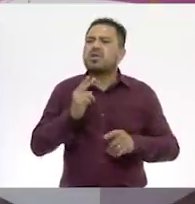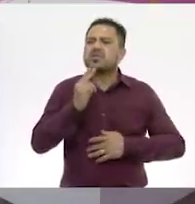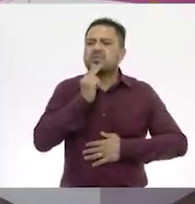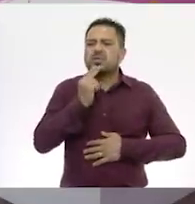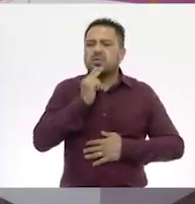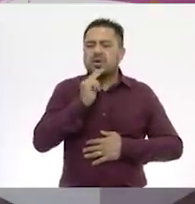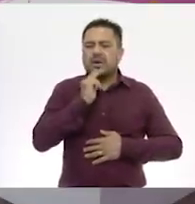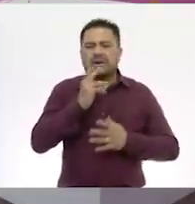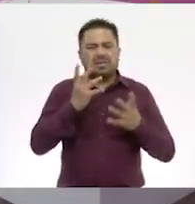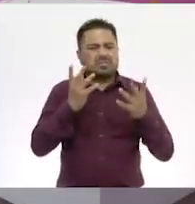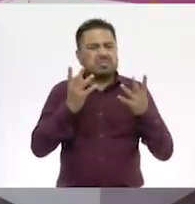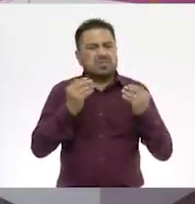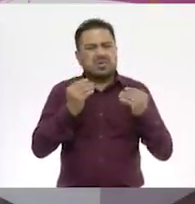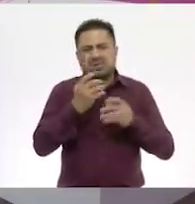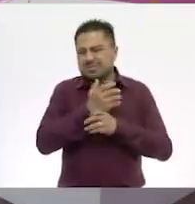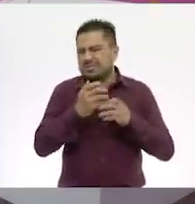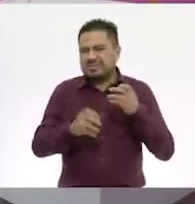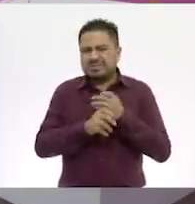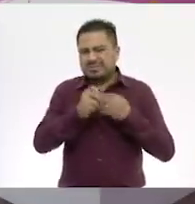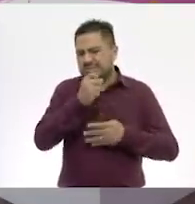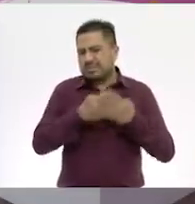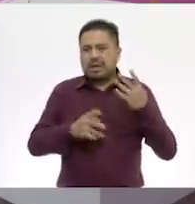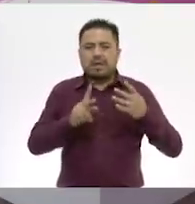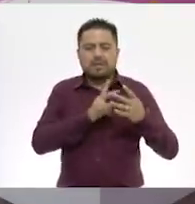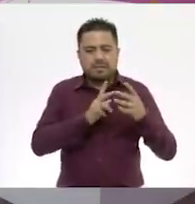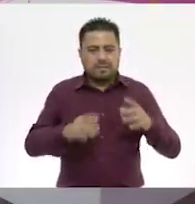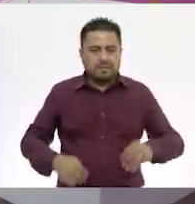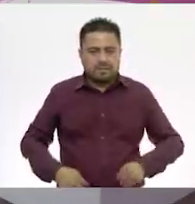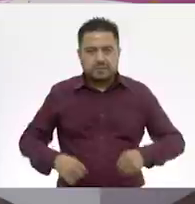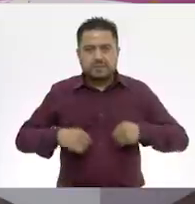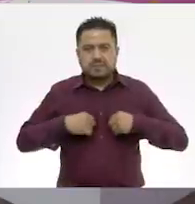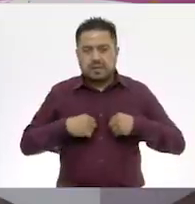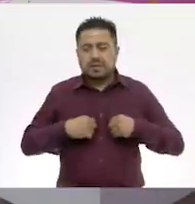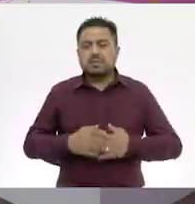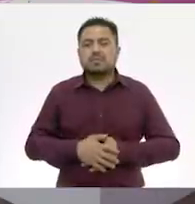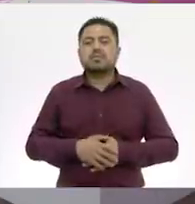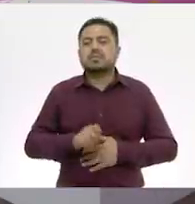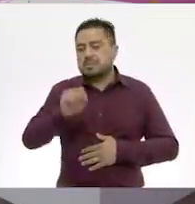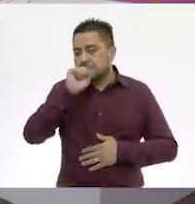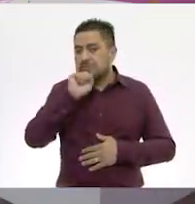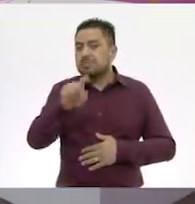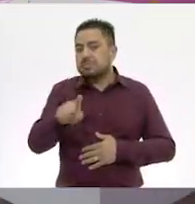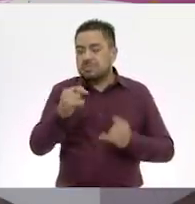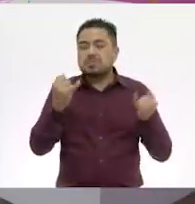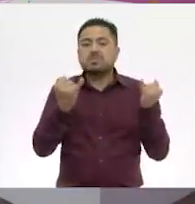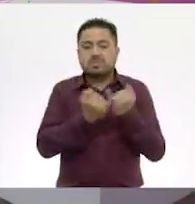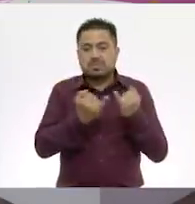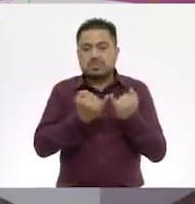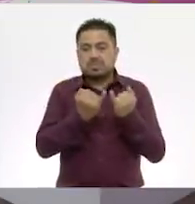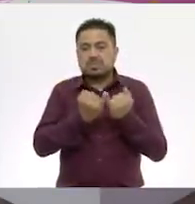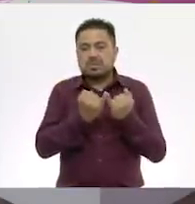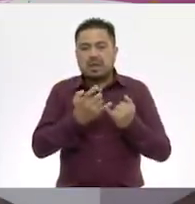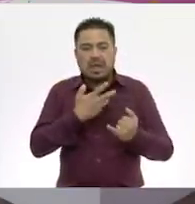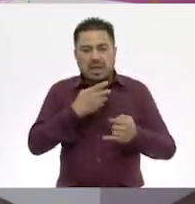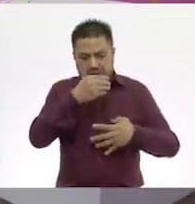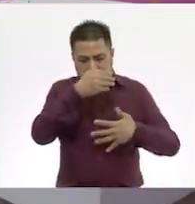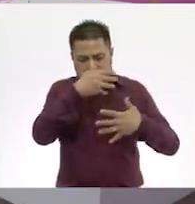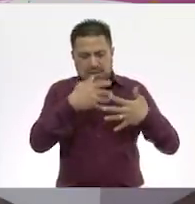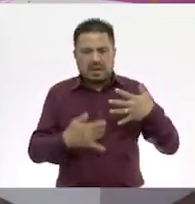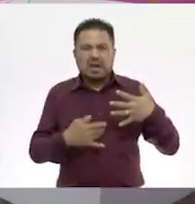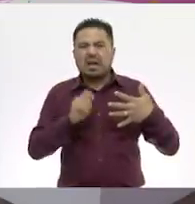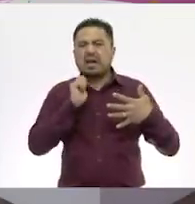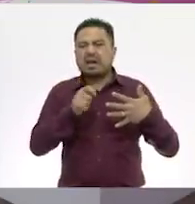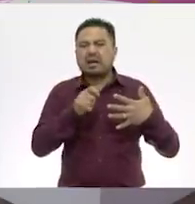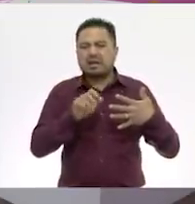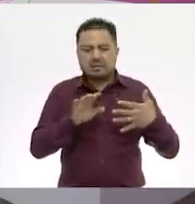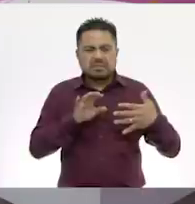servir en muchísimas situaciones de nuestras vidas. Los refranes también tienen la característica de